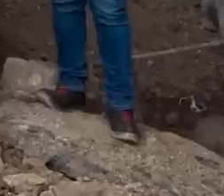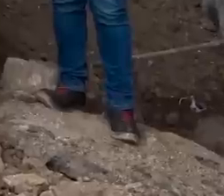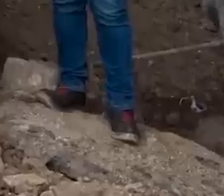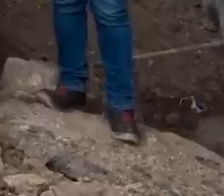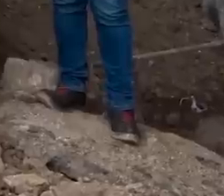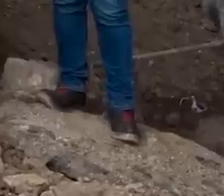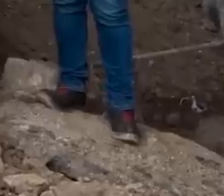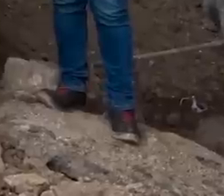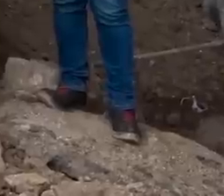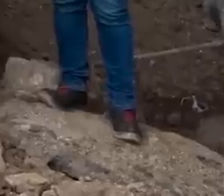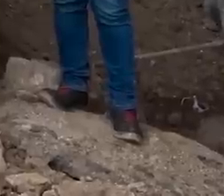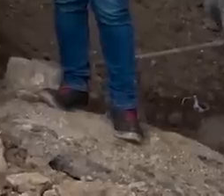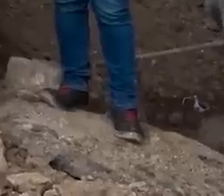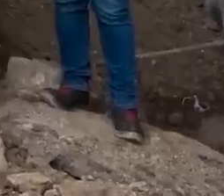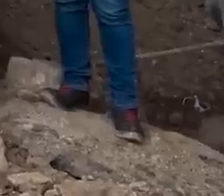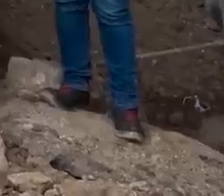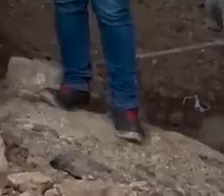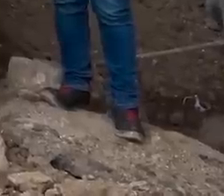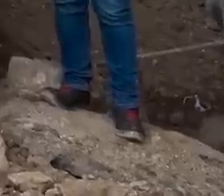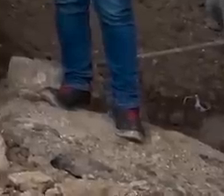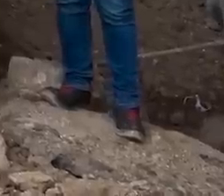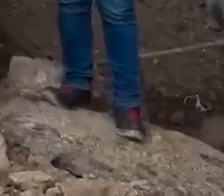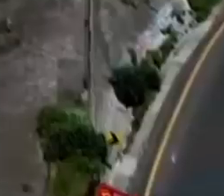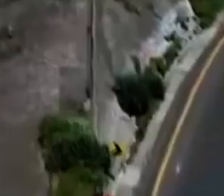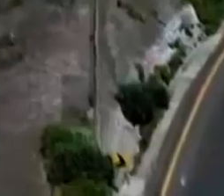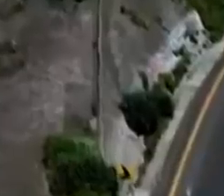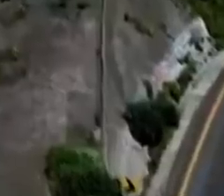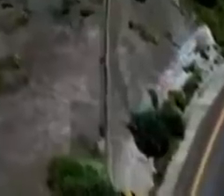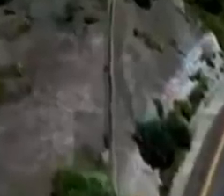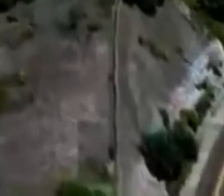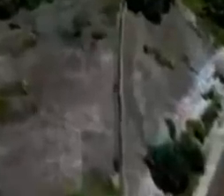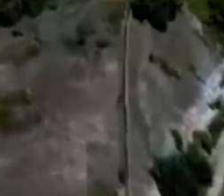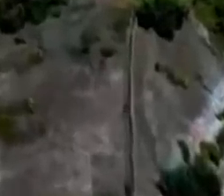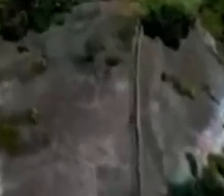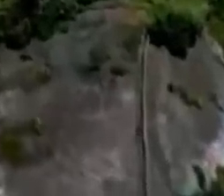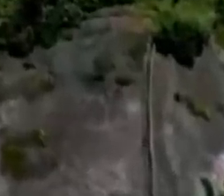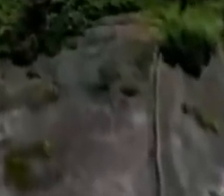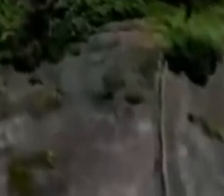México durante la inauguración de dicha construcción.